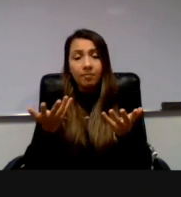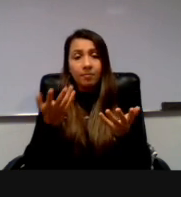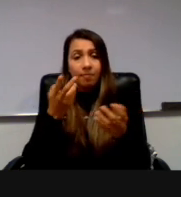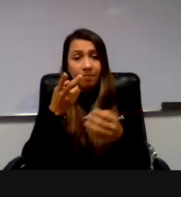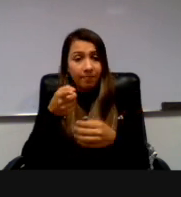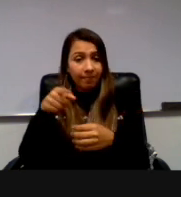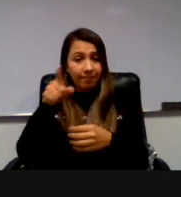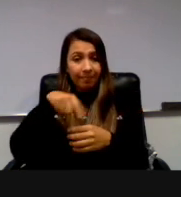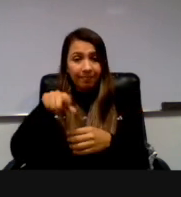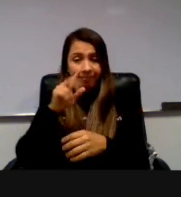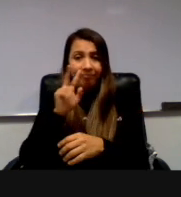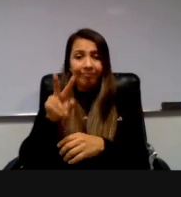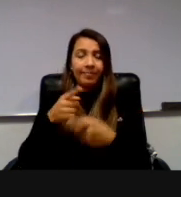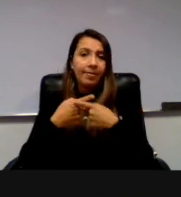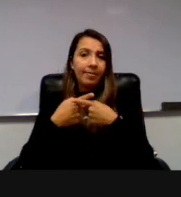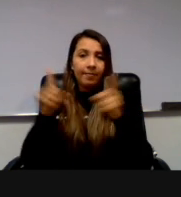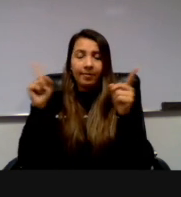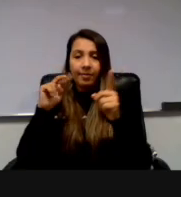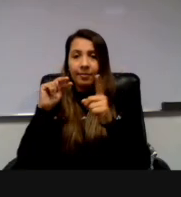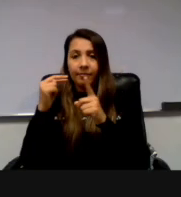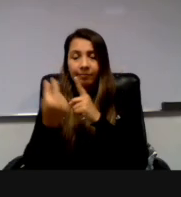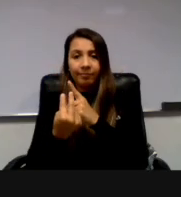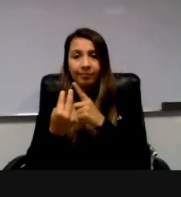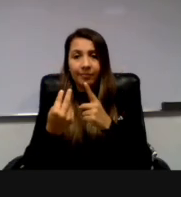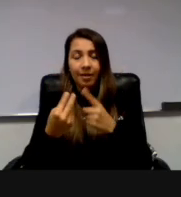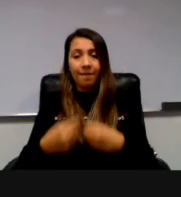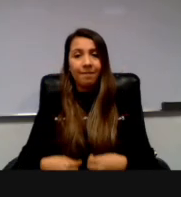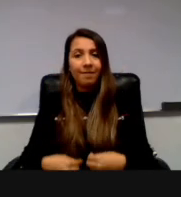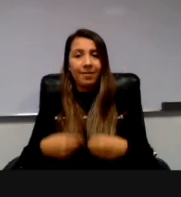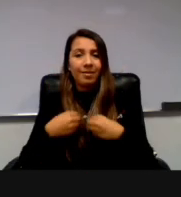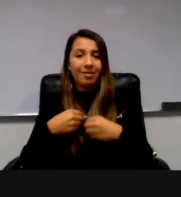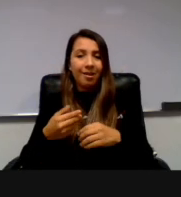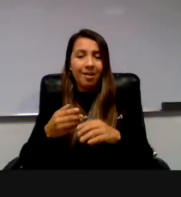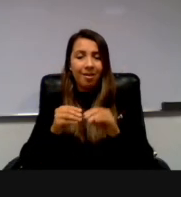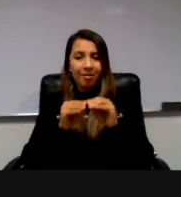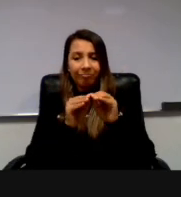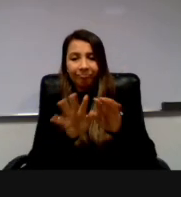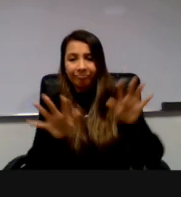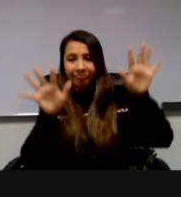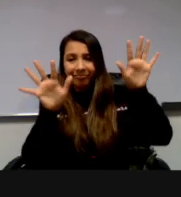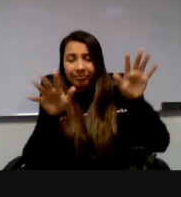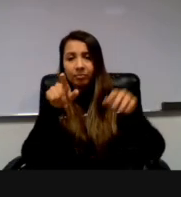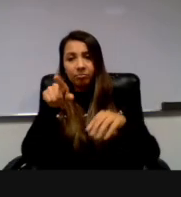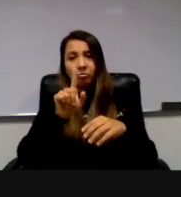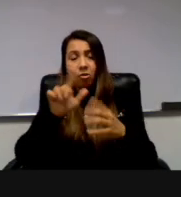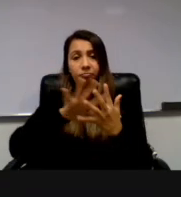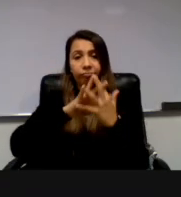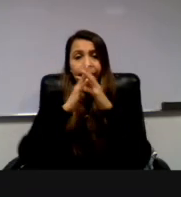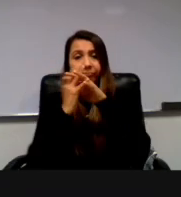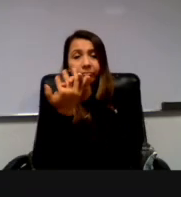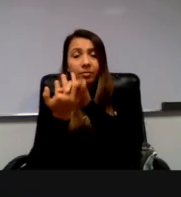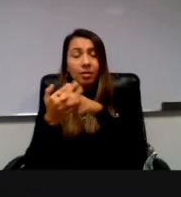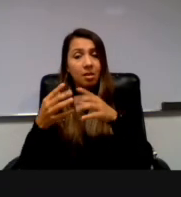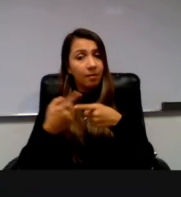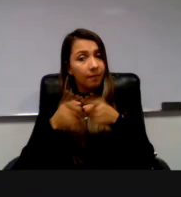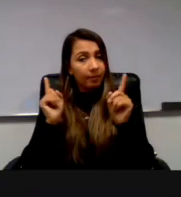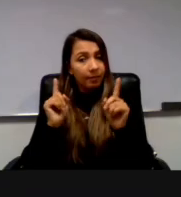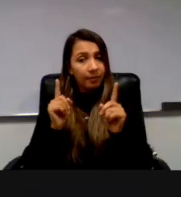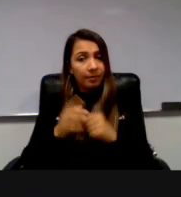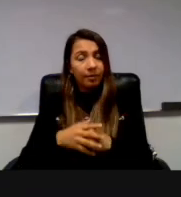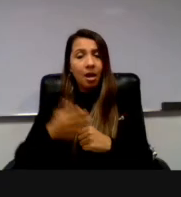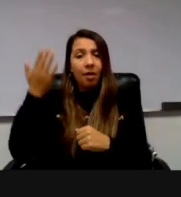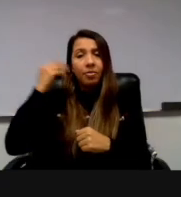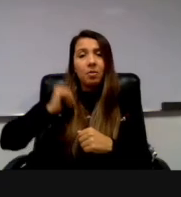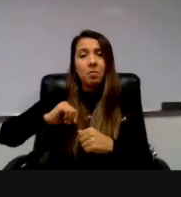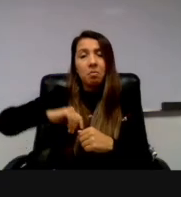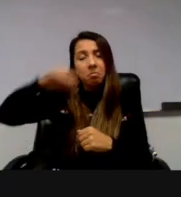cuenta, pues este es un paradigma distinto, es un paradigma del árbol de la vida diferente al que Woese nos había propuesto, ¿no?